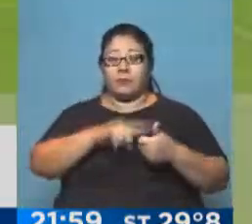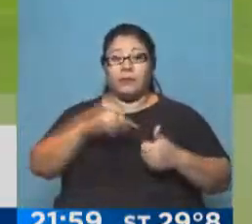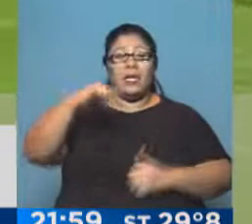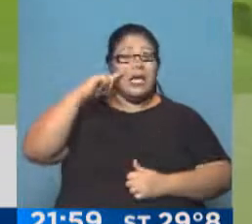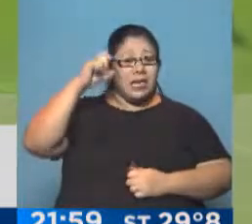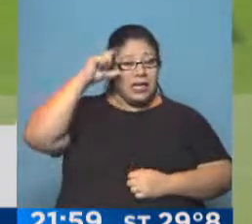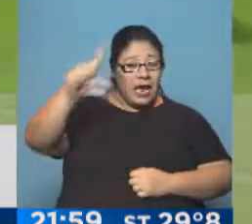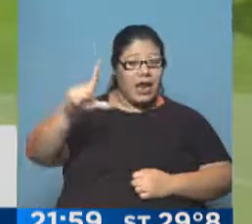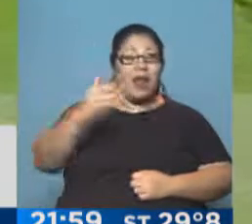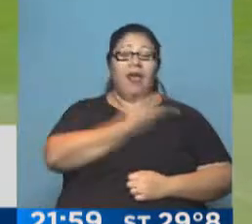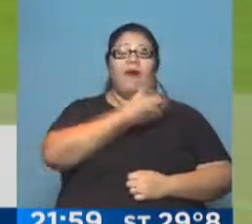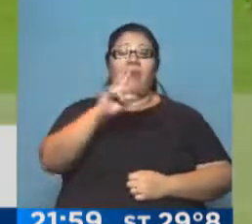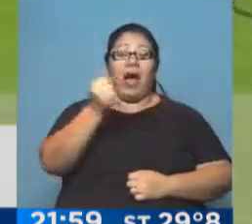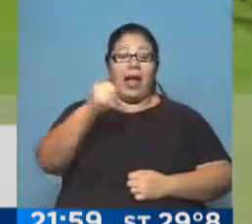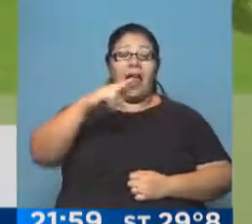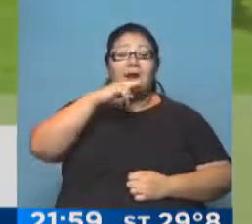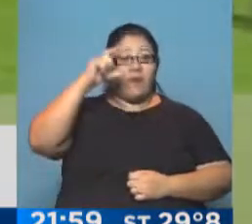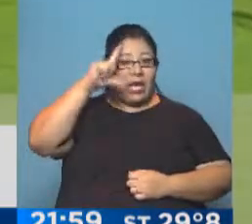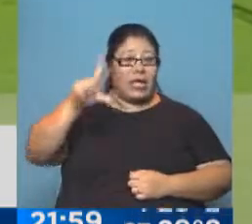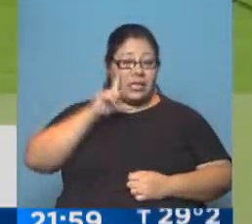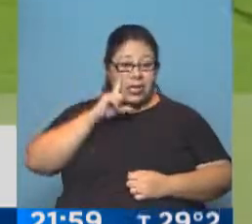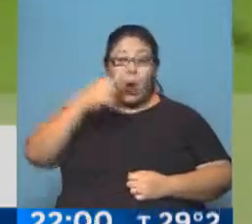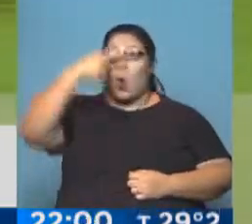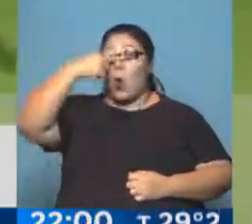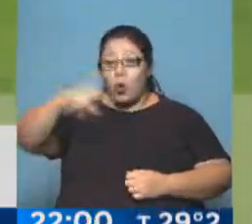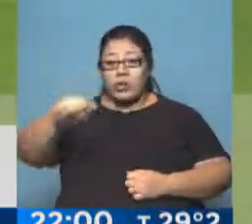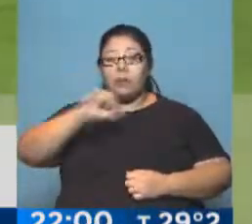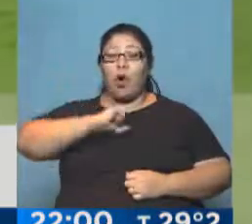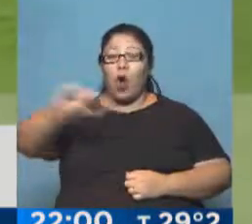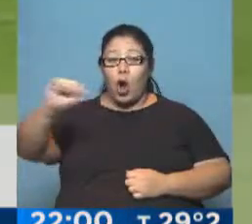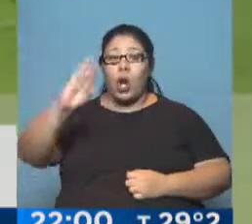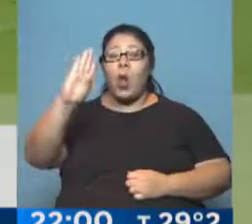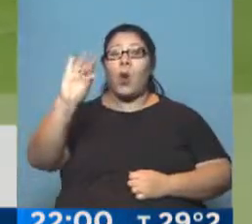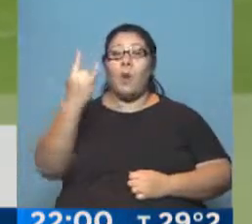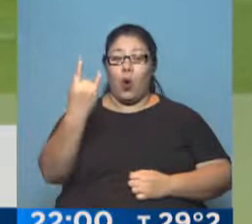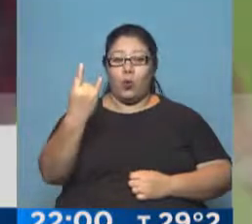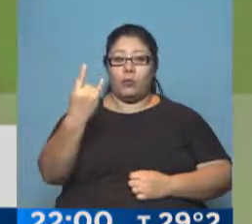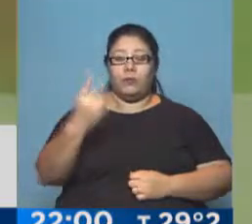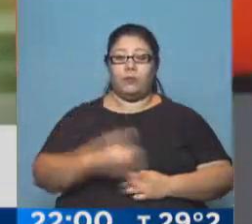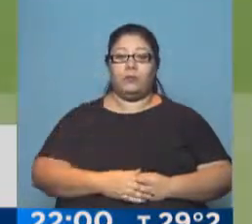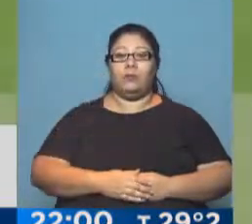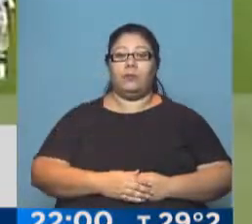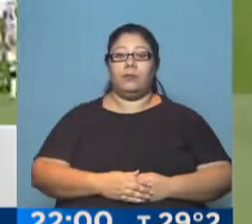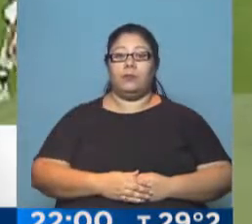Farabelli. Y en el final, Bou para la victoria